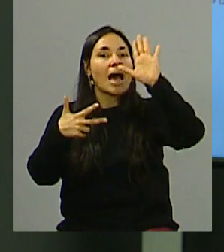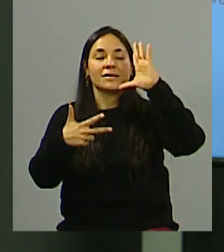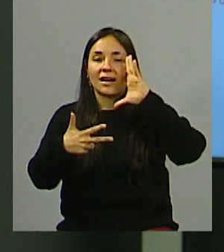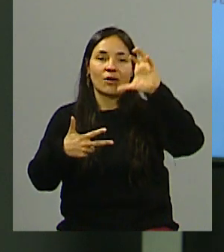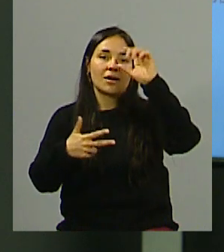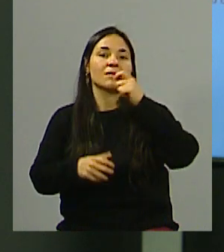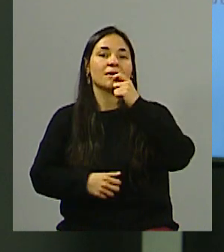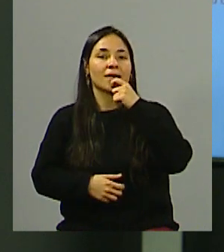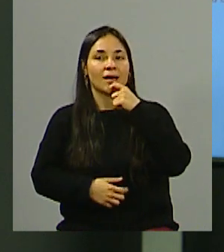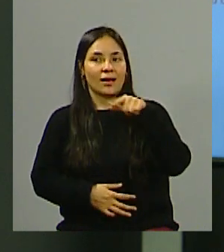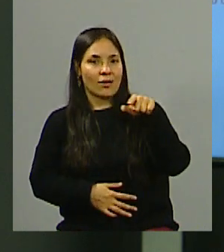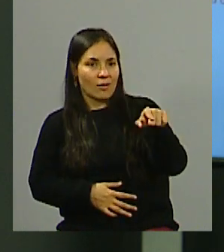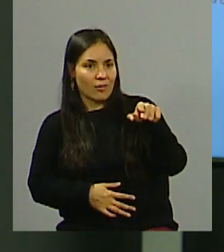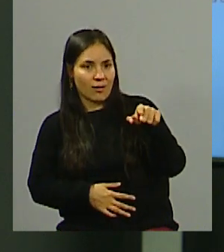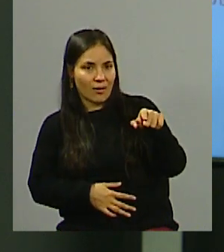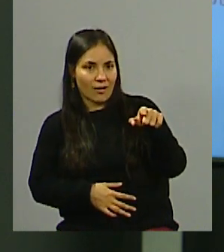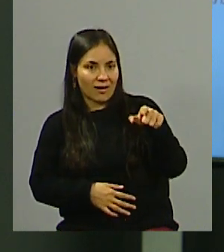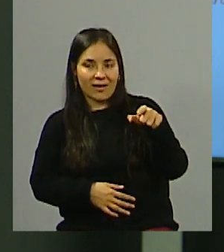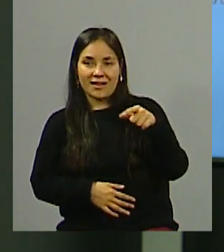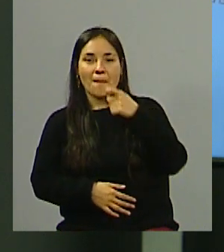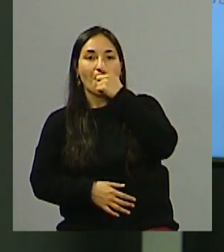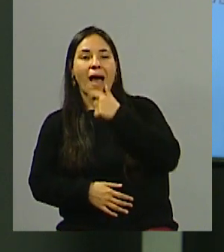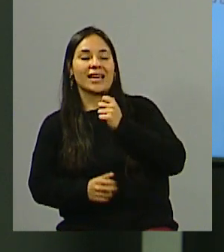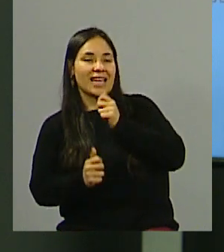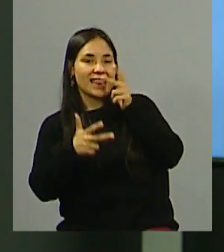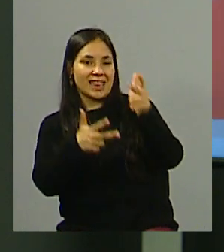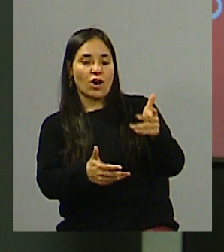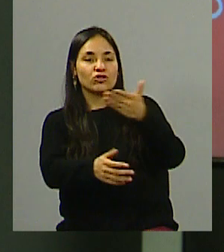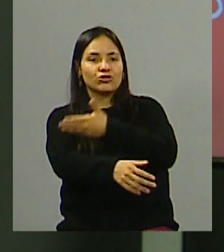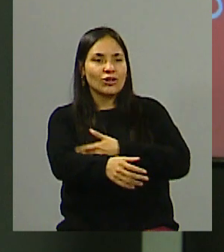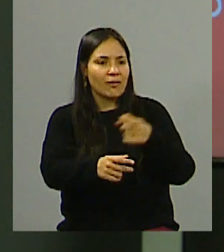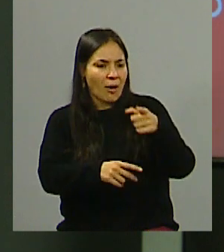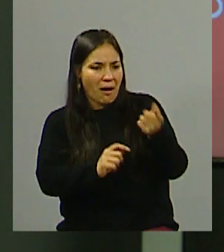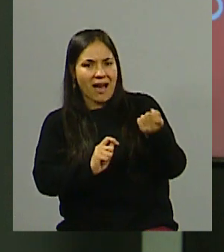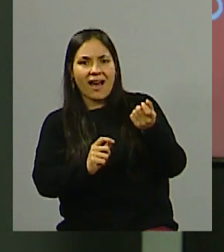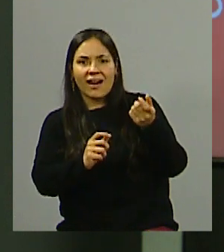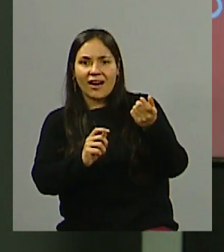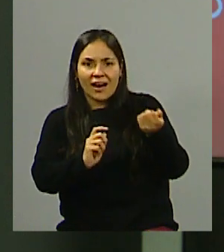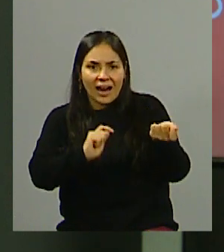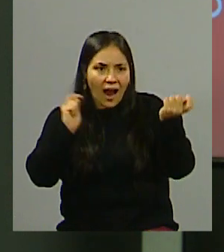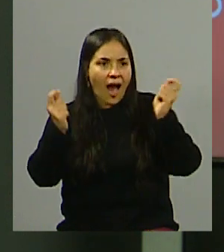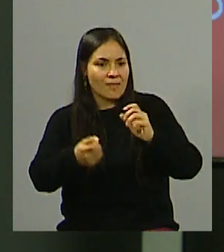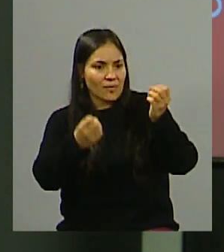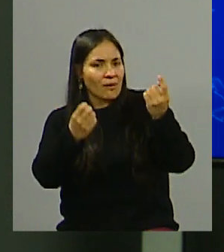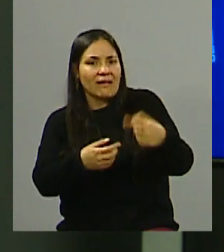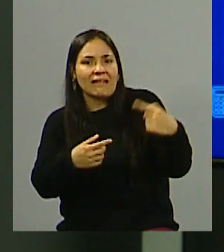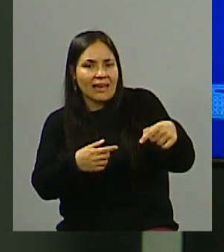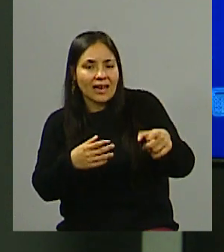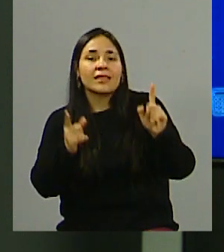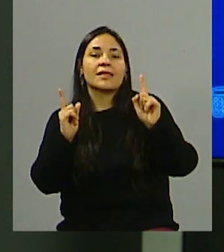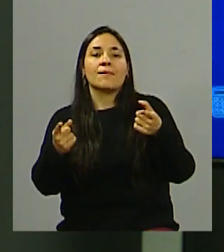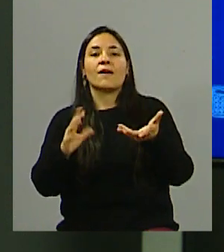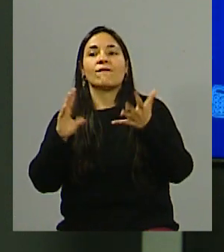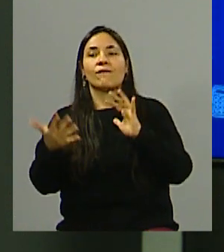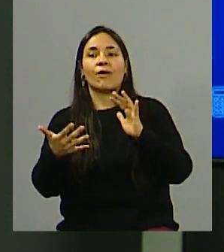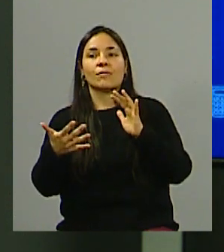el que te ha convertido Daniel, claro, por ejemplo. De Mauricio Macri a Daniel Scioli en su momento, o aún en lenguaje no verbal,